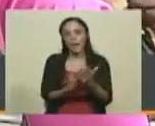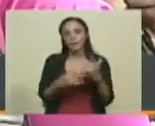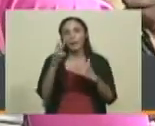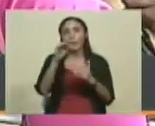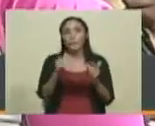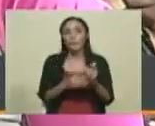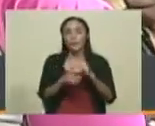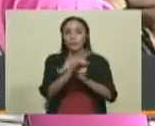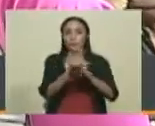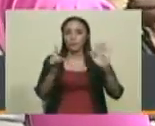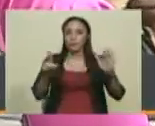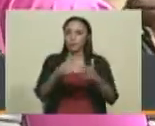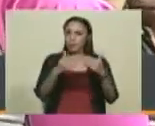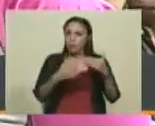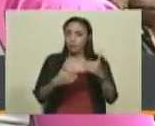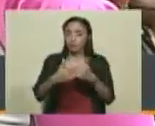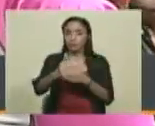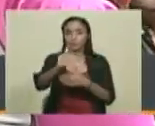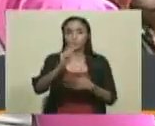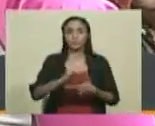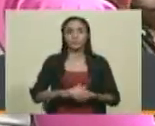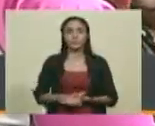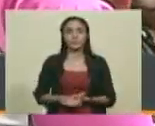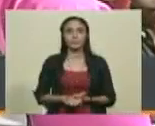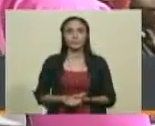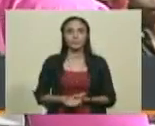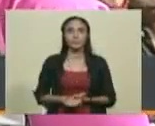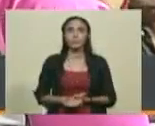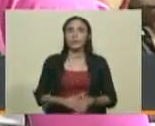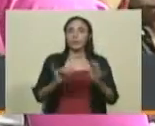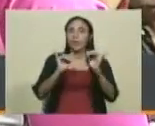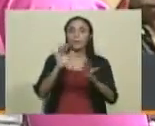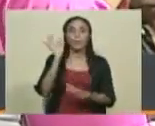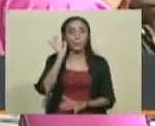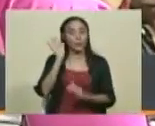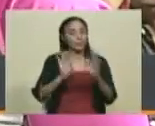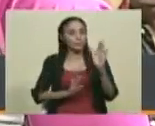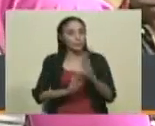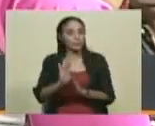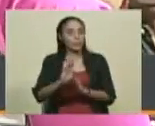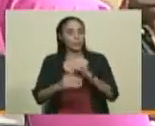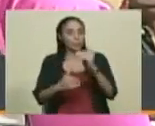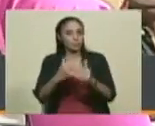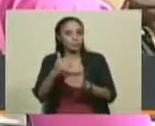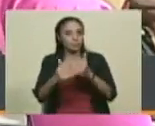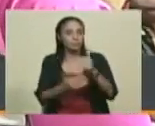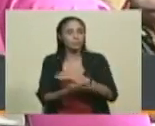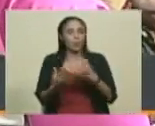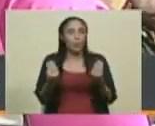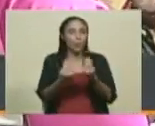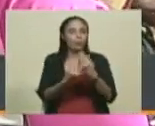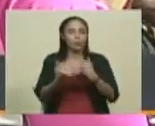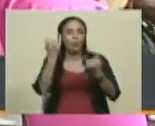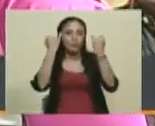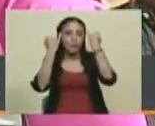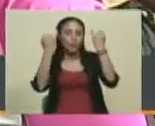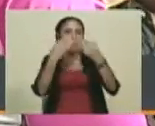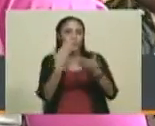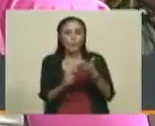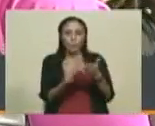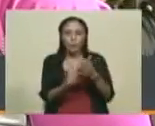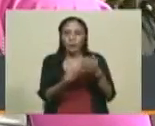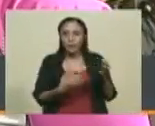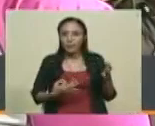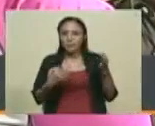2016-2026. Es allí donde incluso las mujeres petroleras han desarrollado todo un conjunto de propuestas